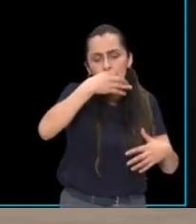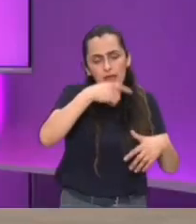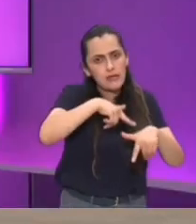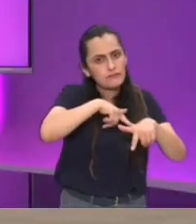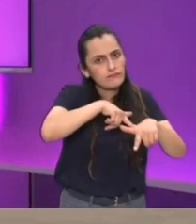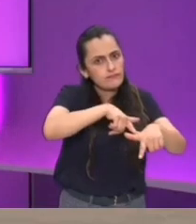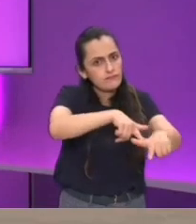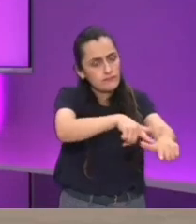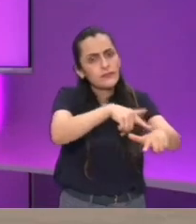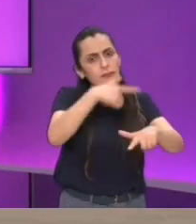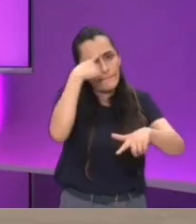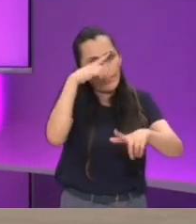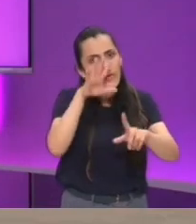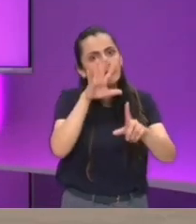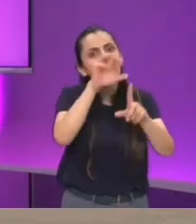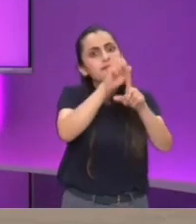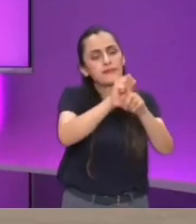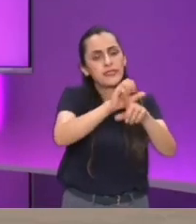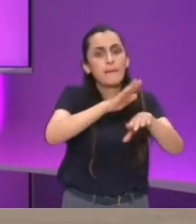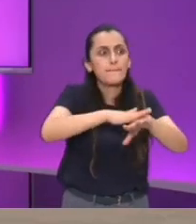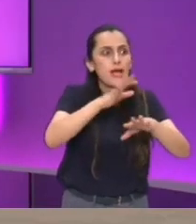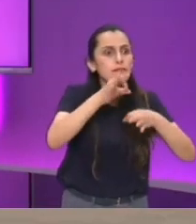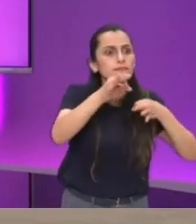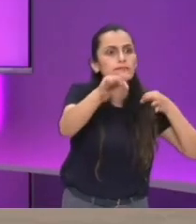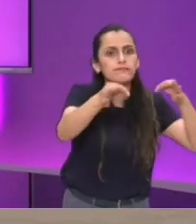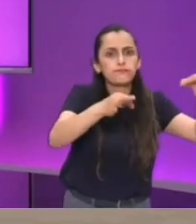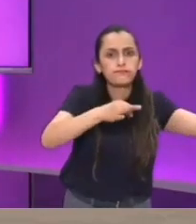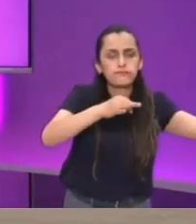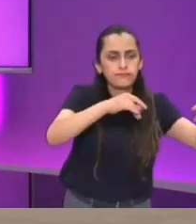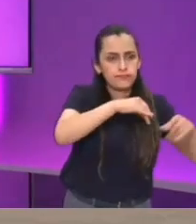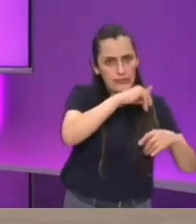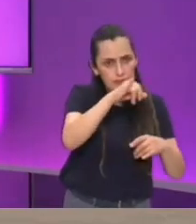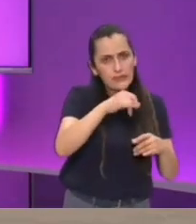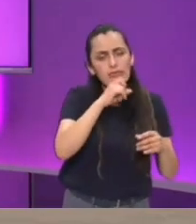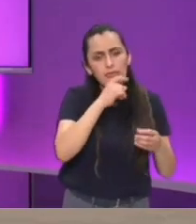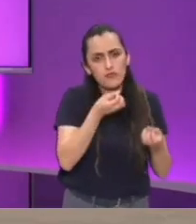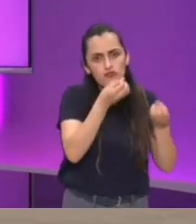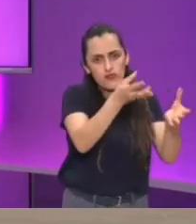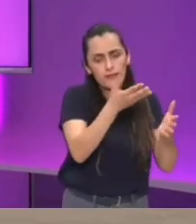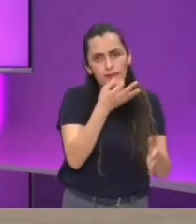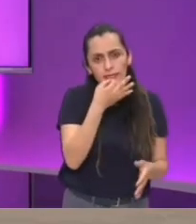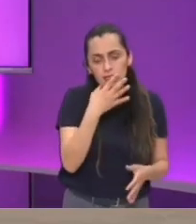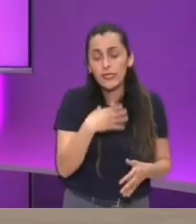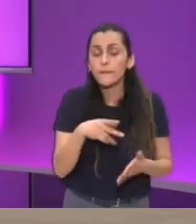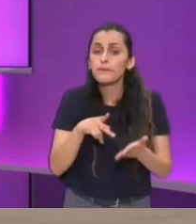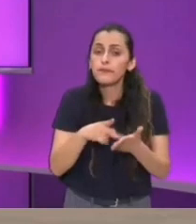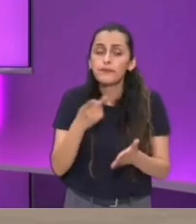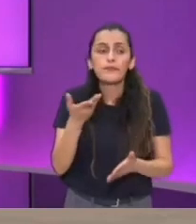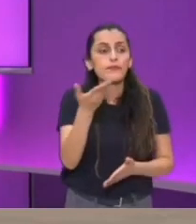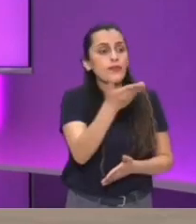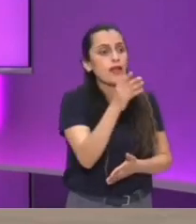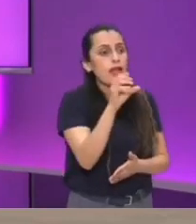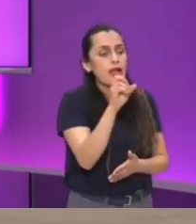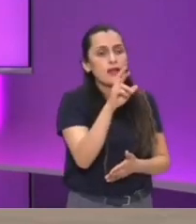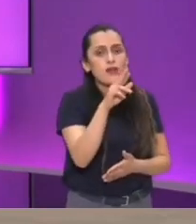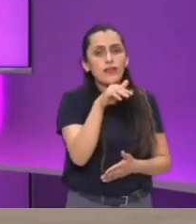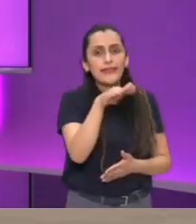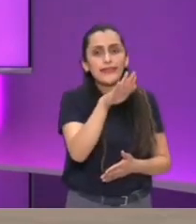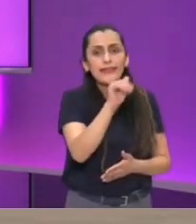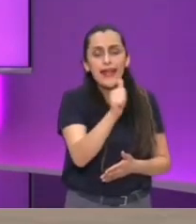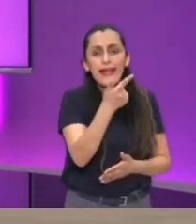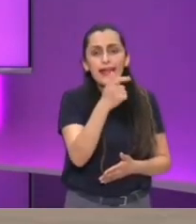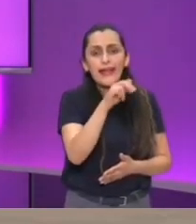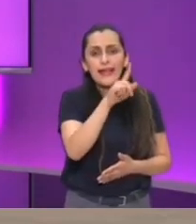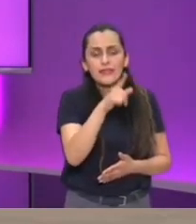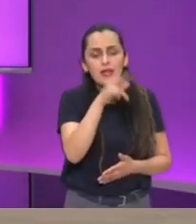Mayela. Se acabó el tiempo. Seguimos ahora con Carolina Garza, quien ha pedido también réplica. Ella es candidata a la